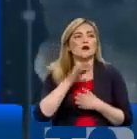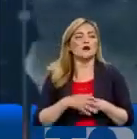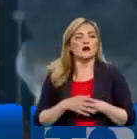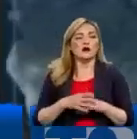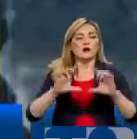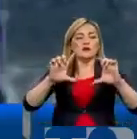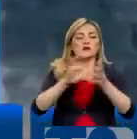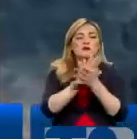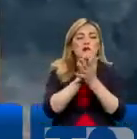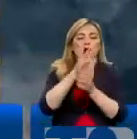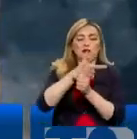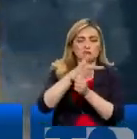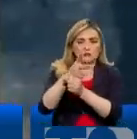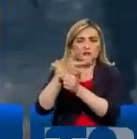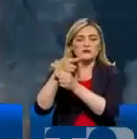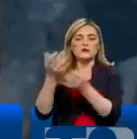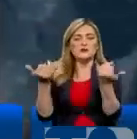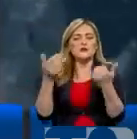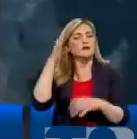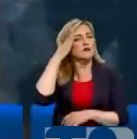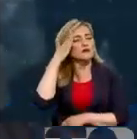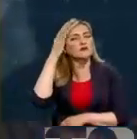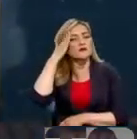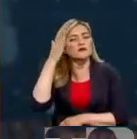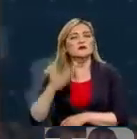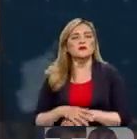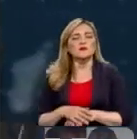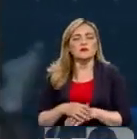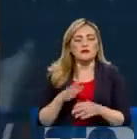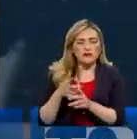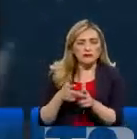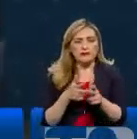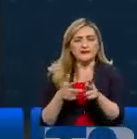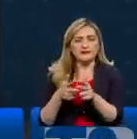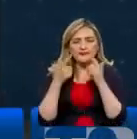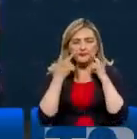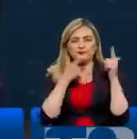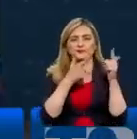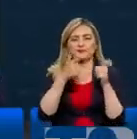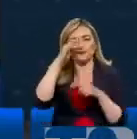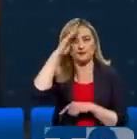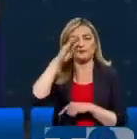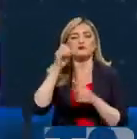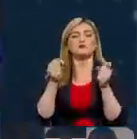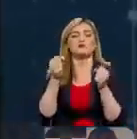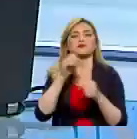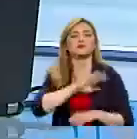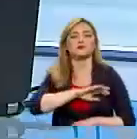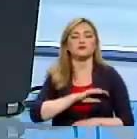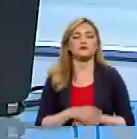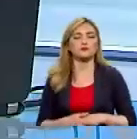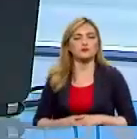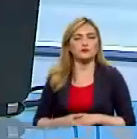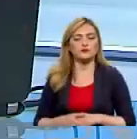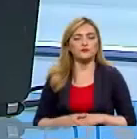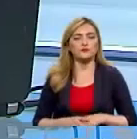ellos mismos grabaron, ahora sabemos era hasta escoltado. Joana Ramos, 24 horas.